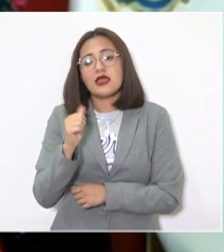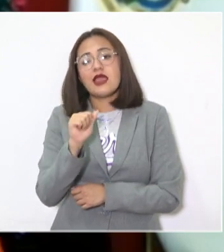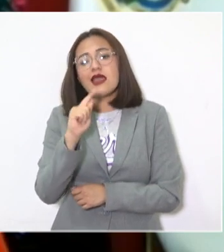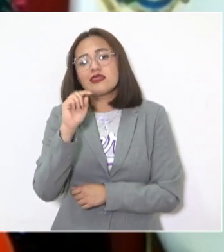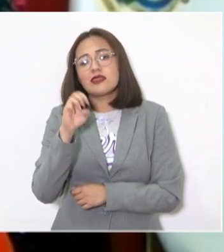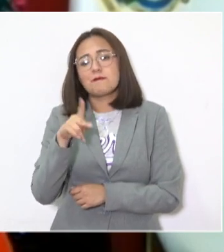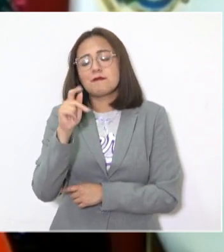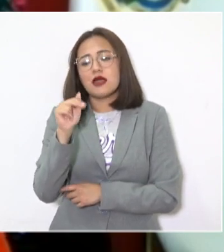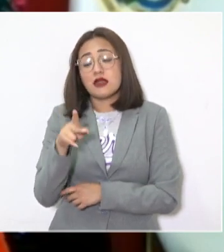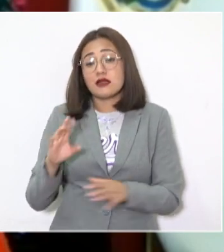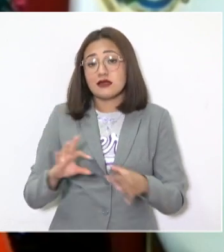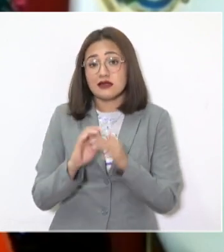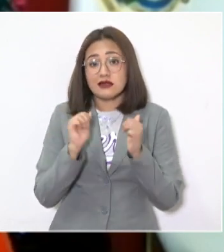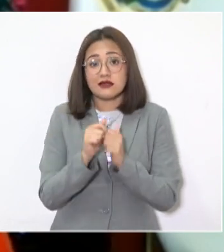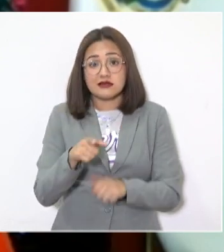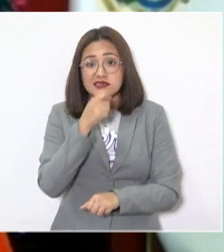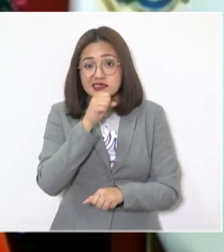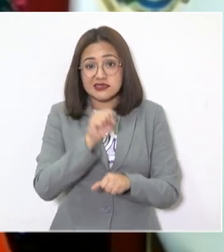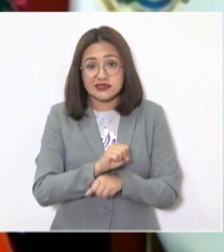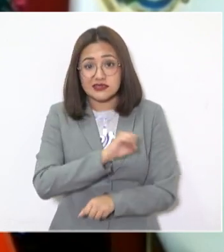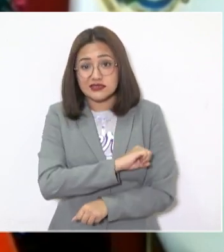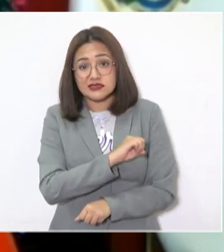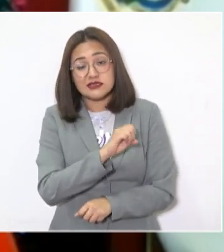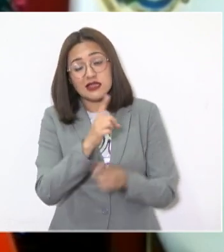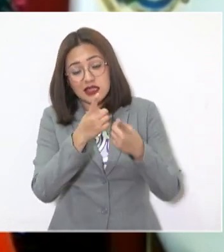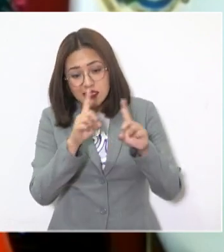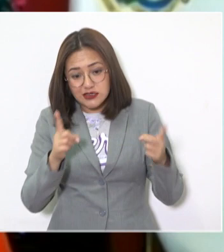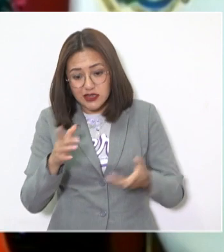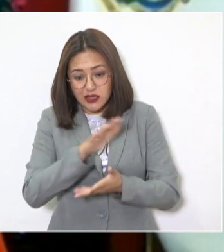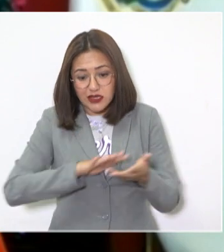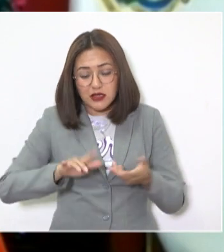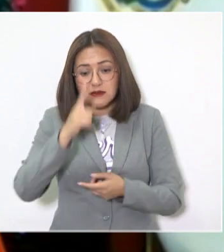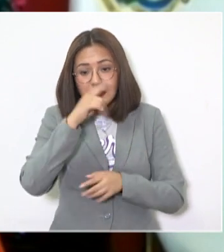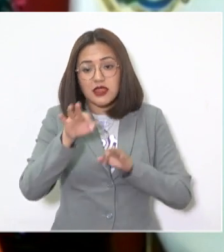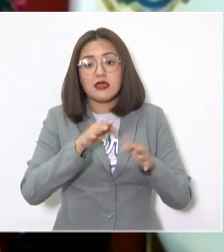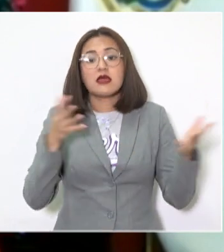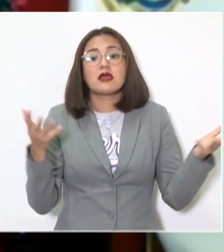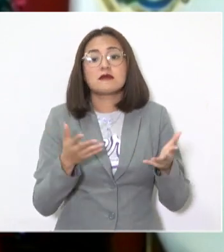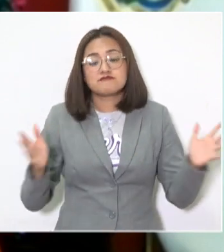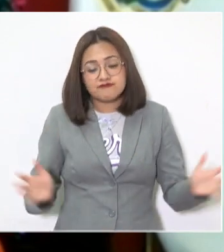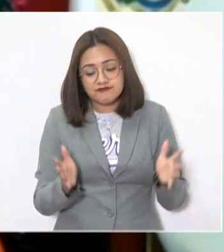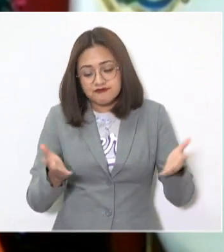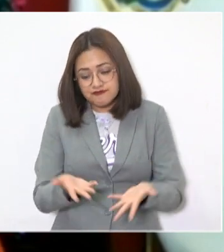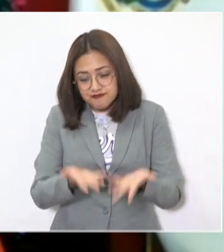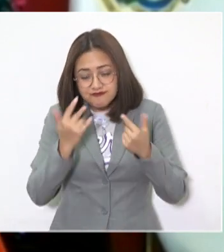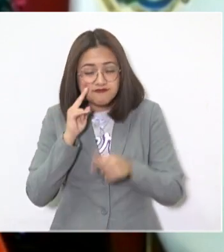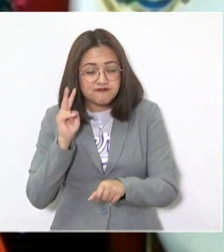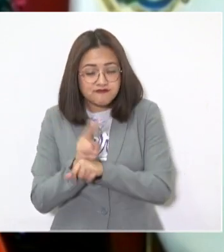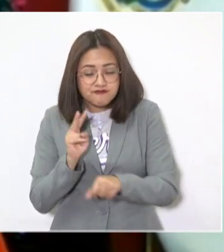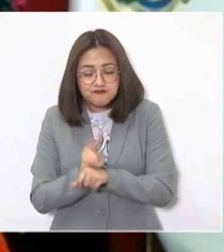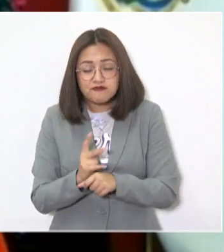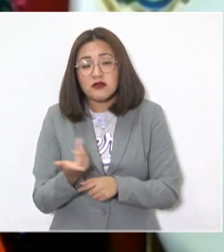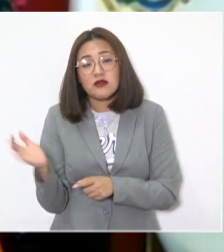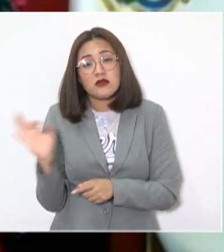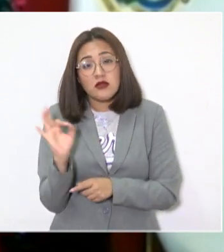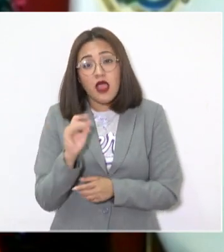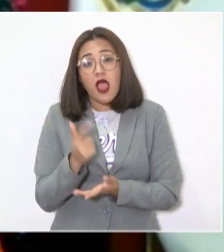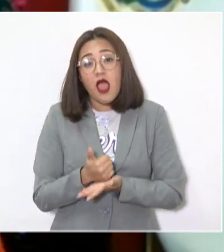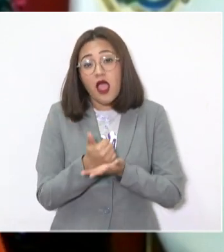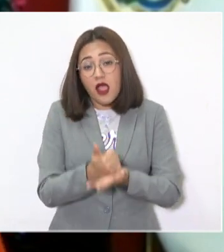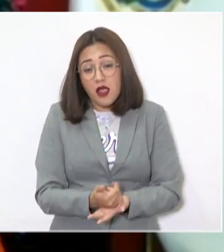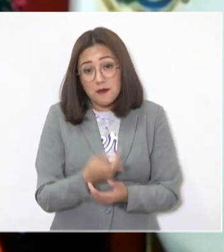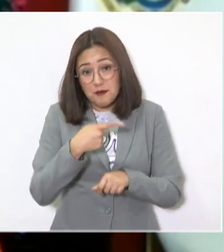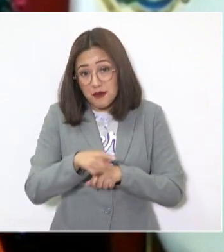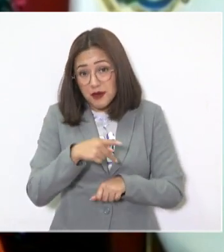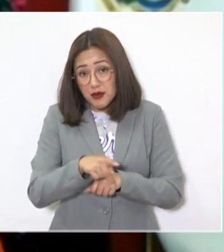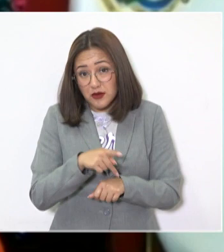en coordinación con la Secretaría de Desarrollo Rural para hacer esos trabajos de monitoreo y prever cualquier escenario de